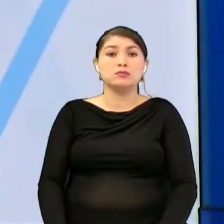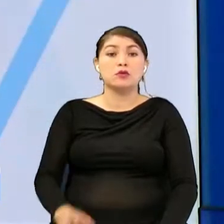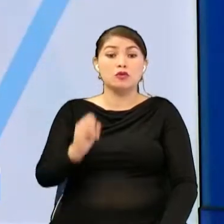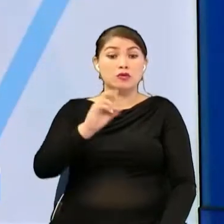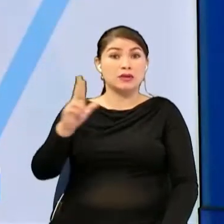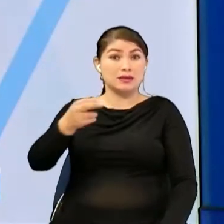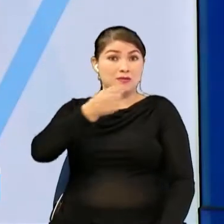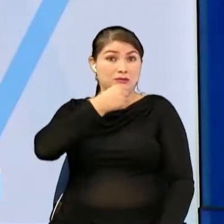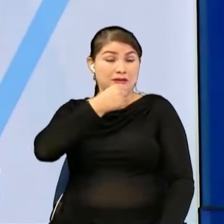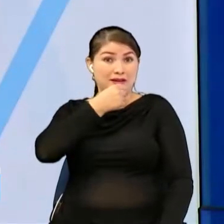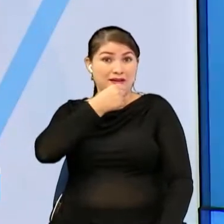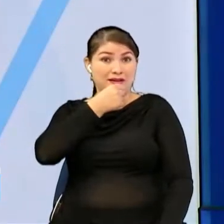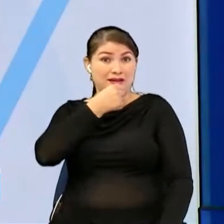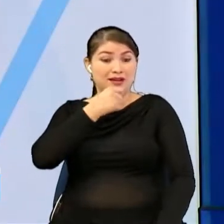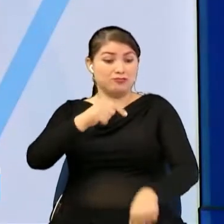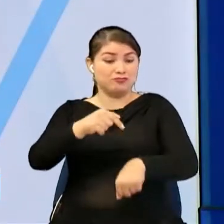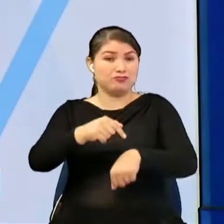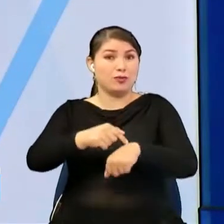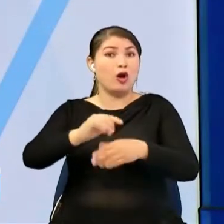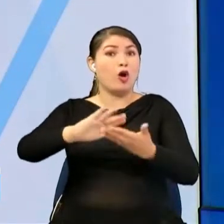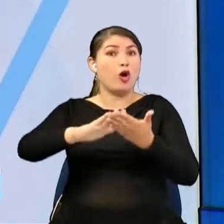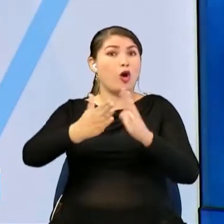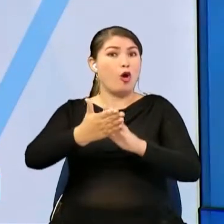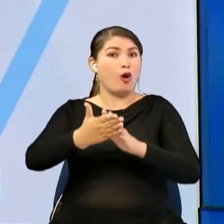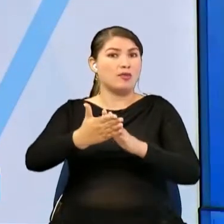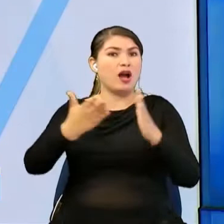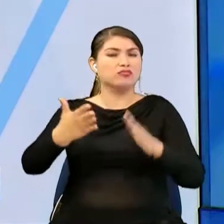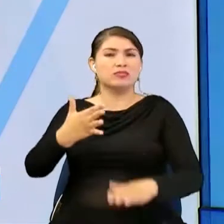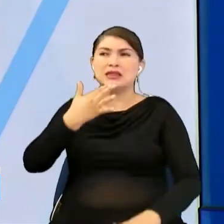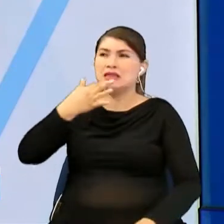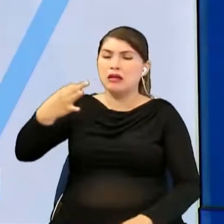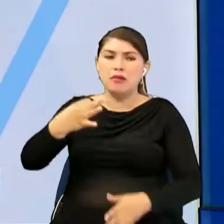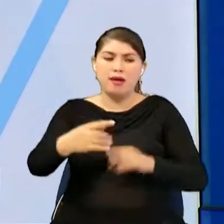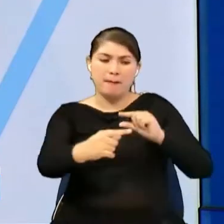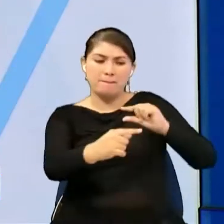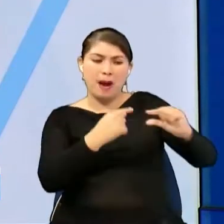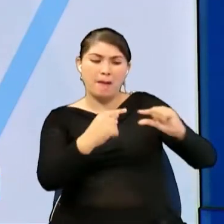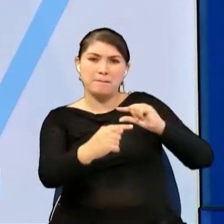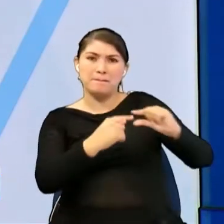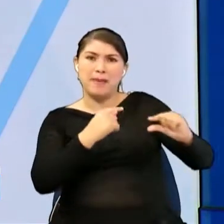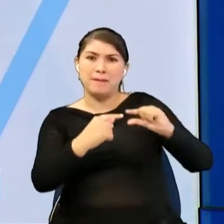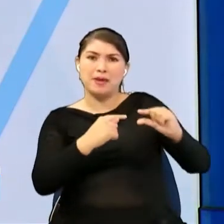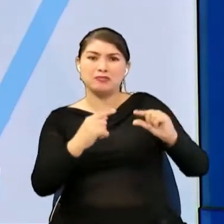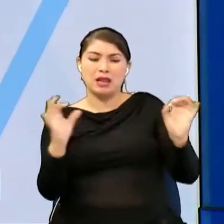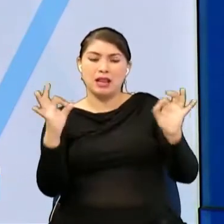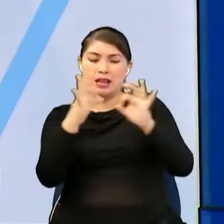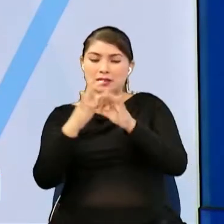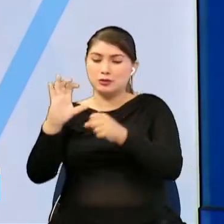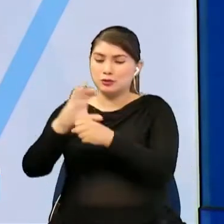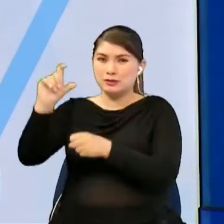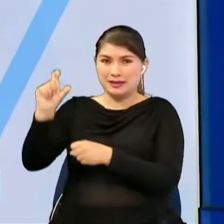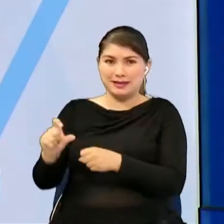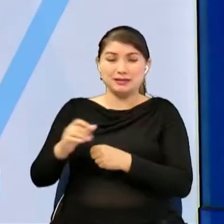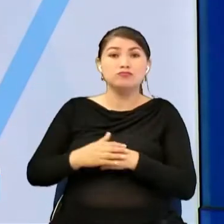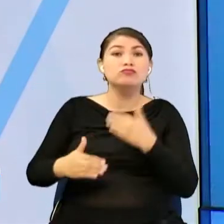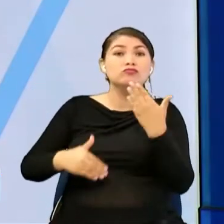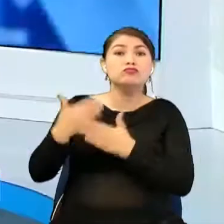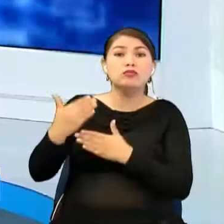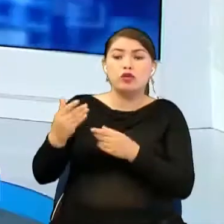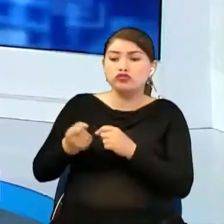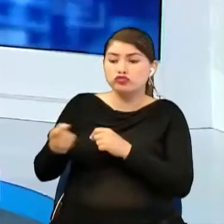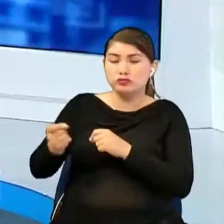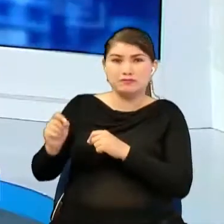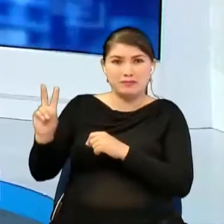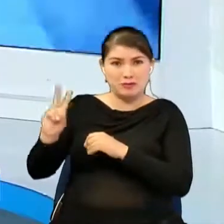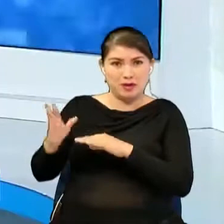Y en Oriente Noticias ha llegado el momento de la comunidad a través de las denuncias que nos envían a nuestro lente ciudadano. Iniciamos en zona de frontera.